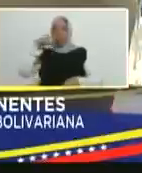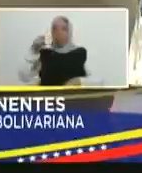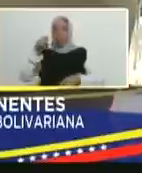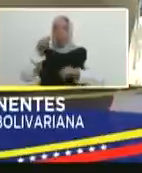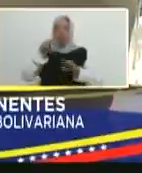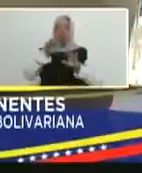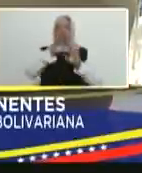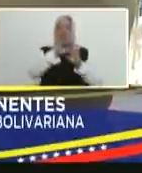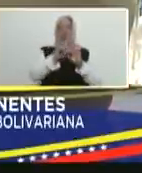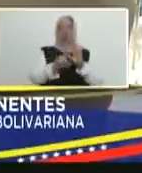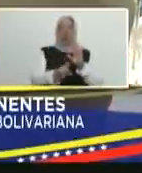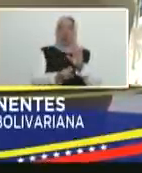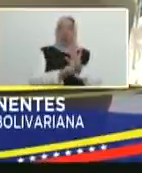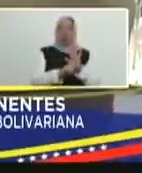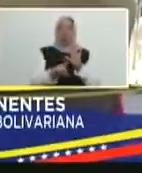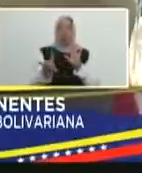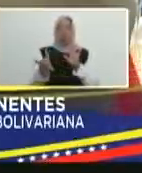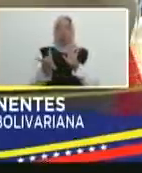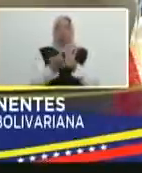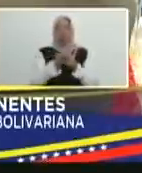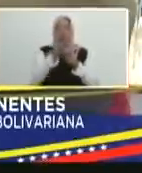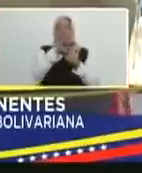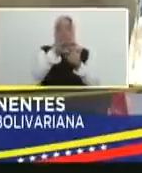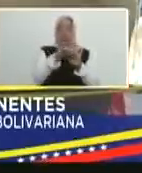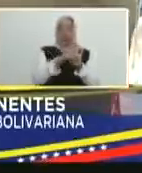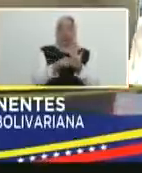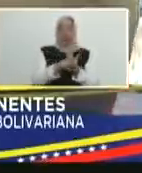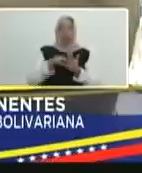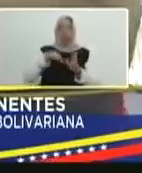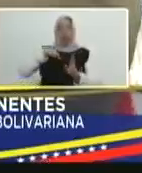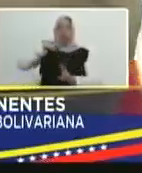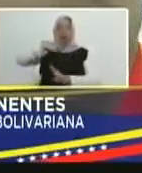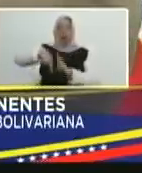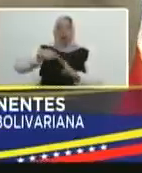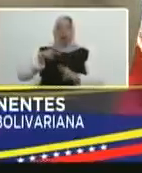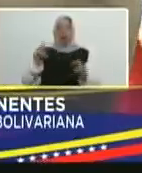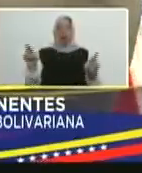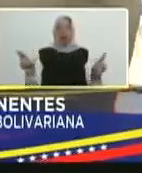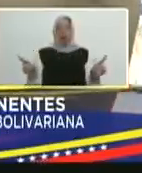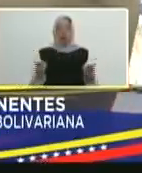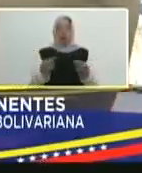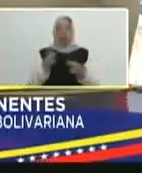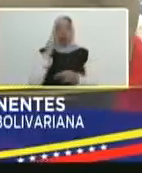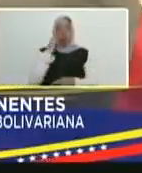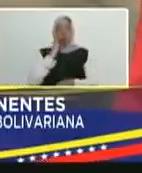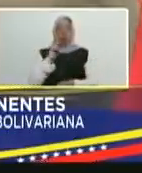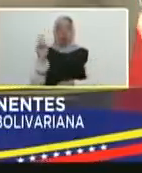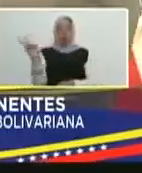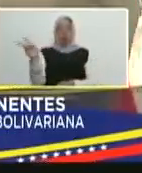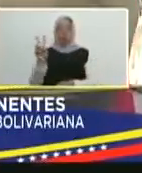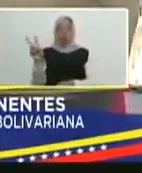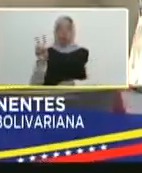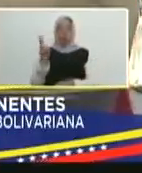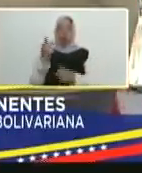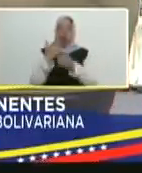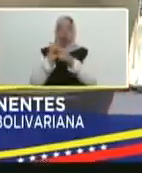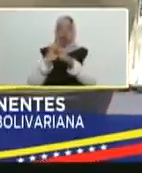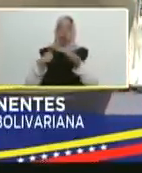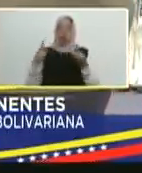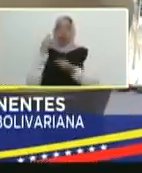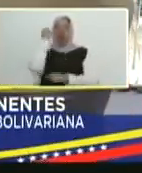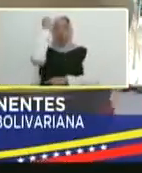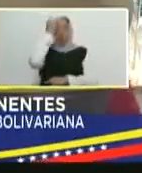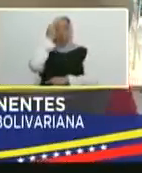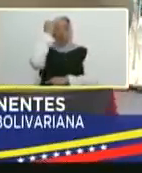y leyes de la República Bolivariana de Venezuela, bajo el legado de nuestro general en jefe, libertador